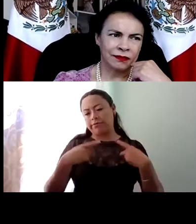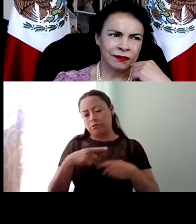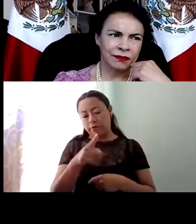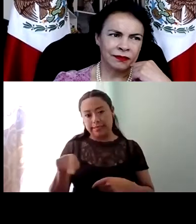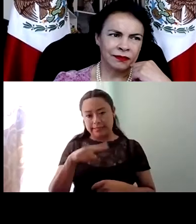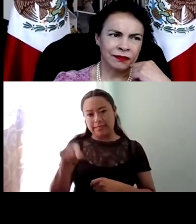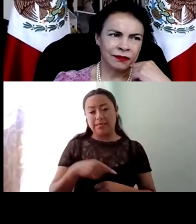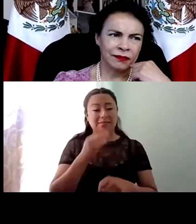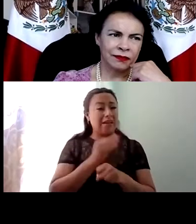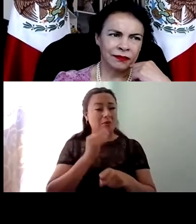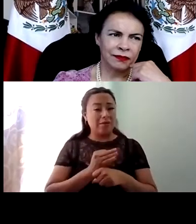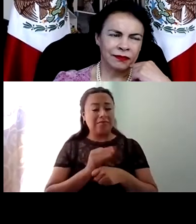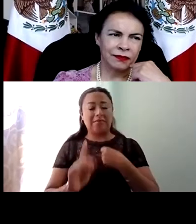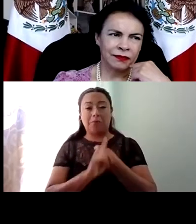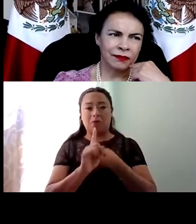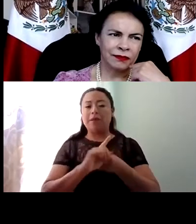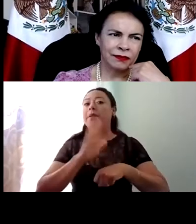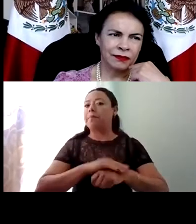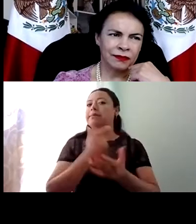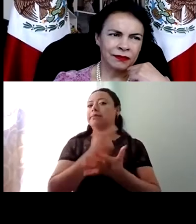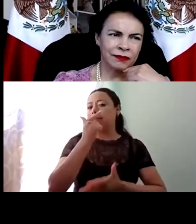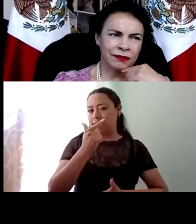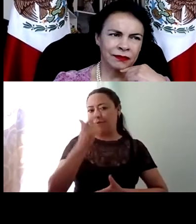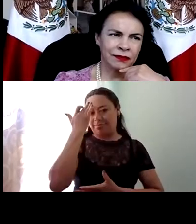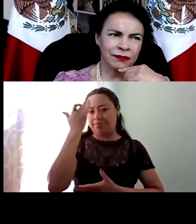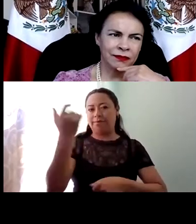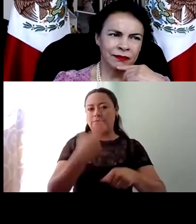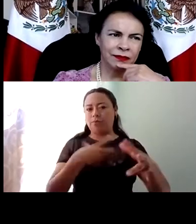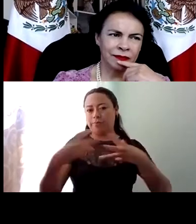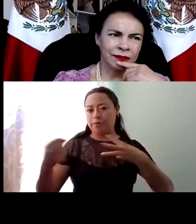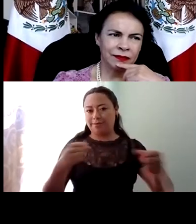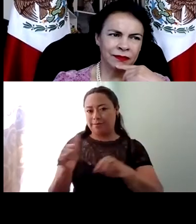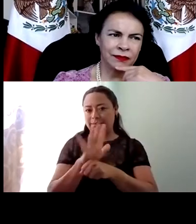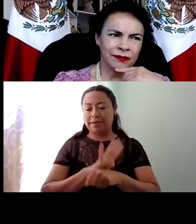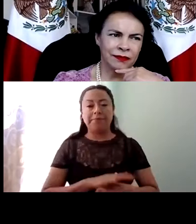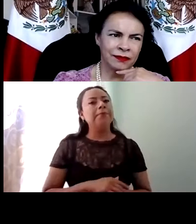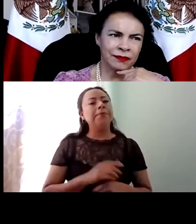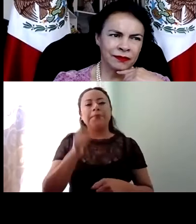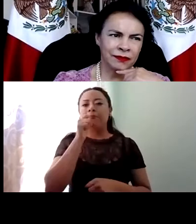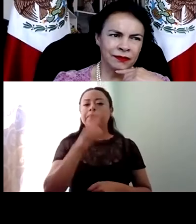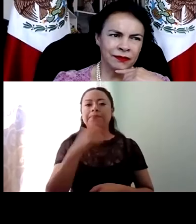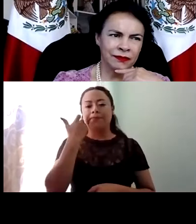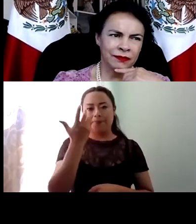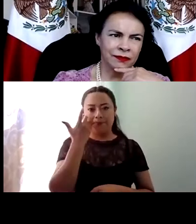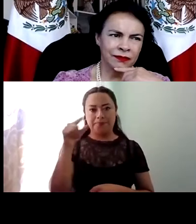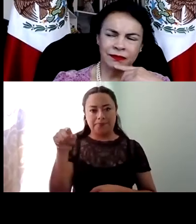pues con la pandemia, ¿no? También me gustaría que nos comentara